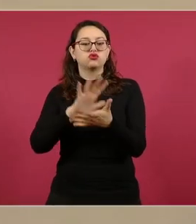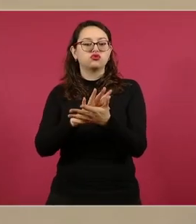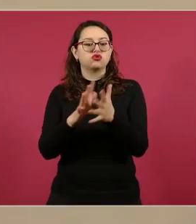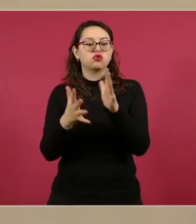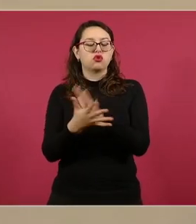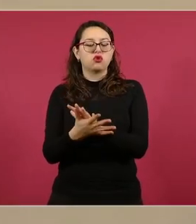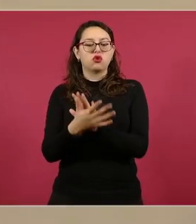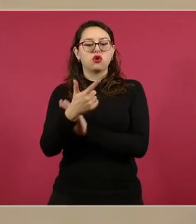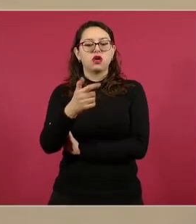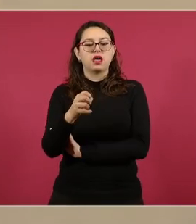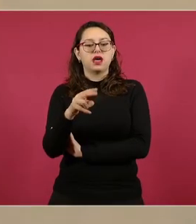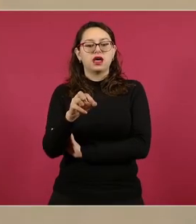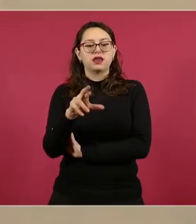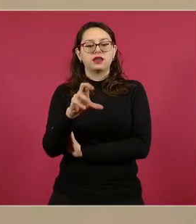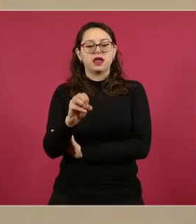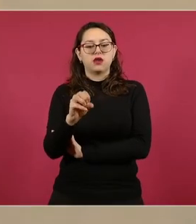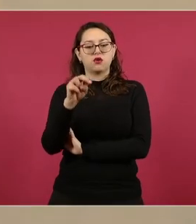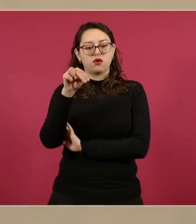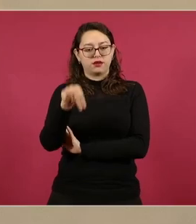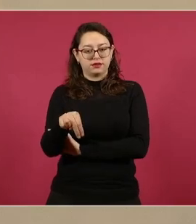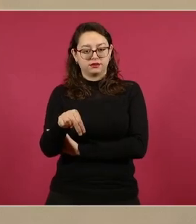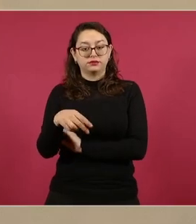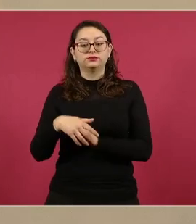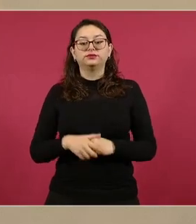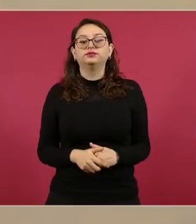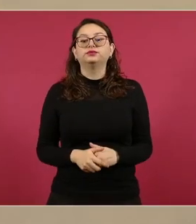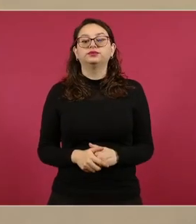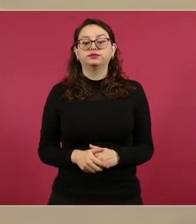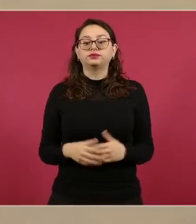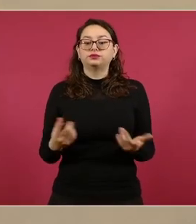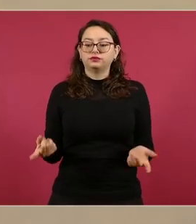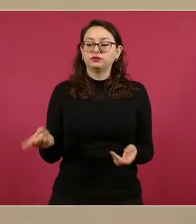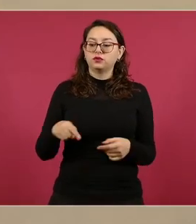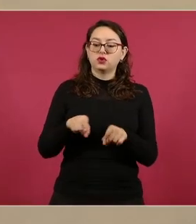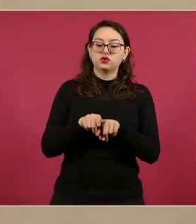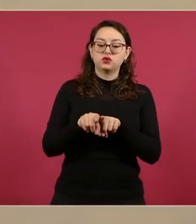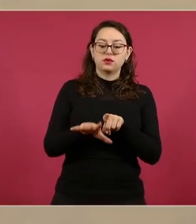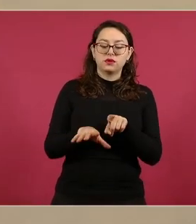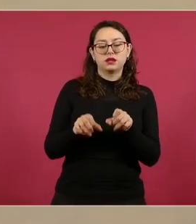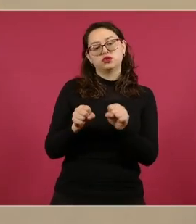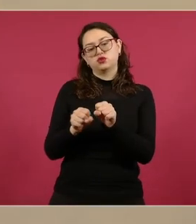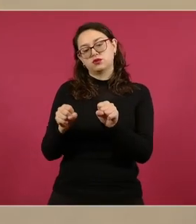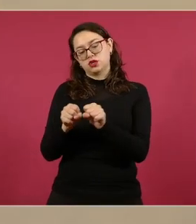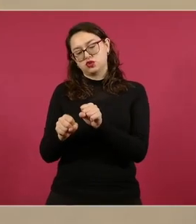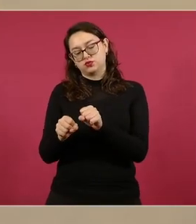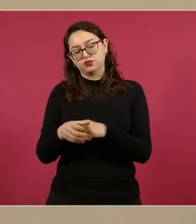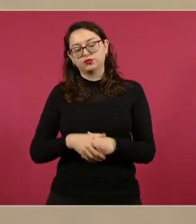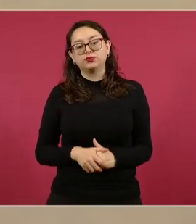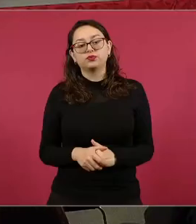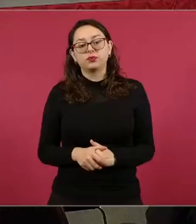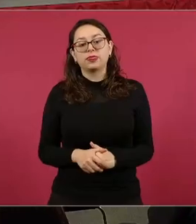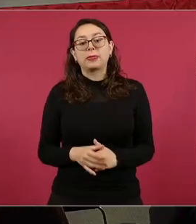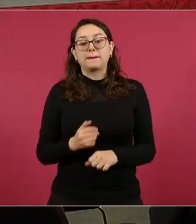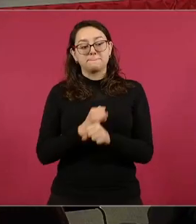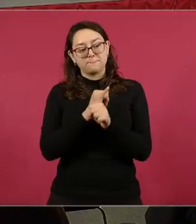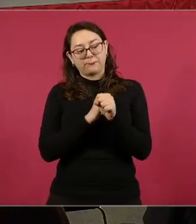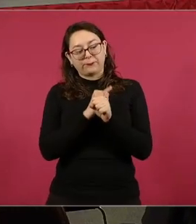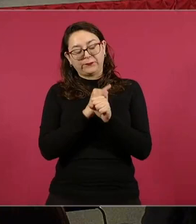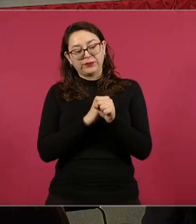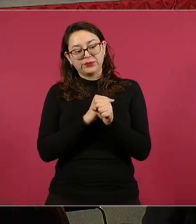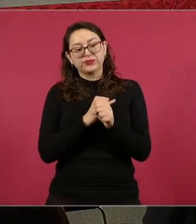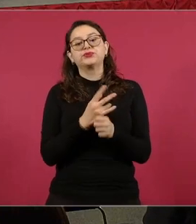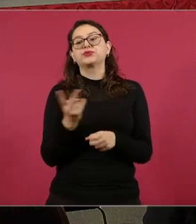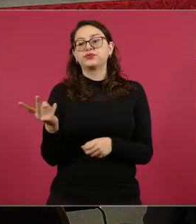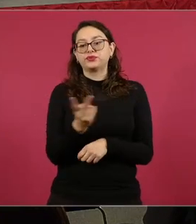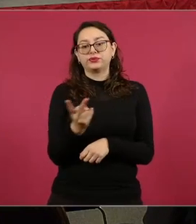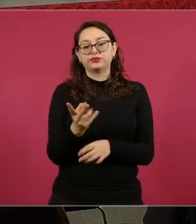Pública Federal, Genaro N. La primera mencionada es su hermana y el segundo su sobrino. Se les investiga por su presunta